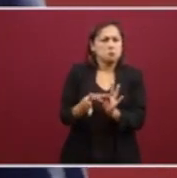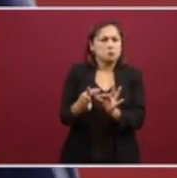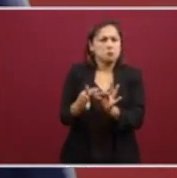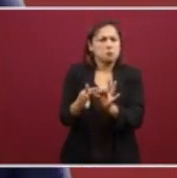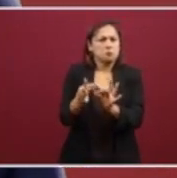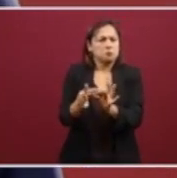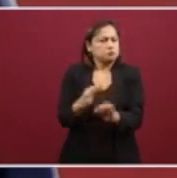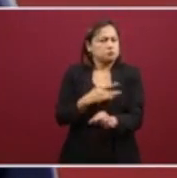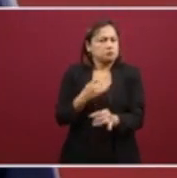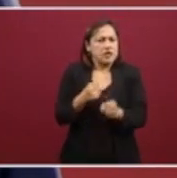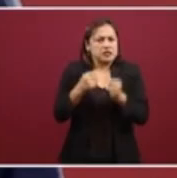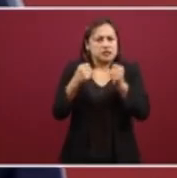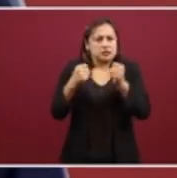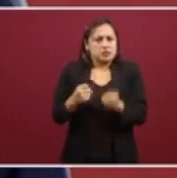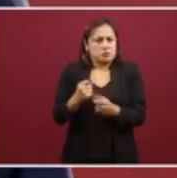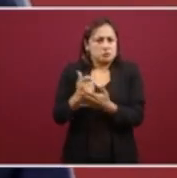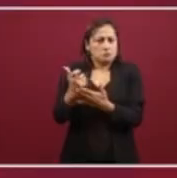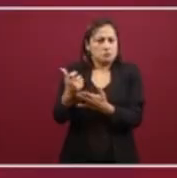Acerca de